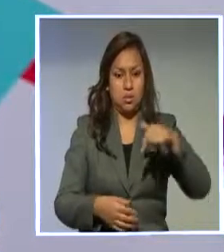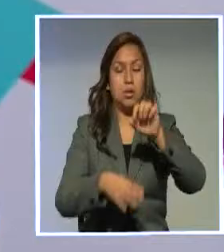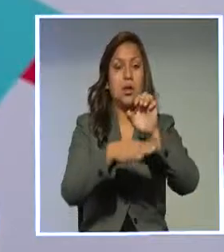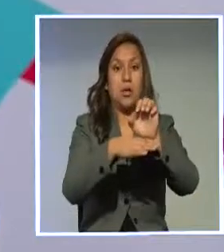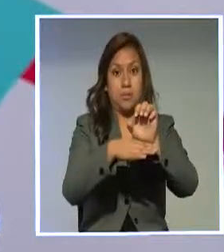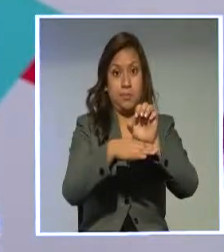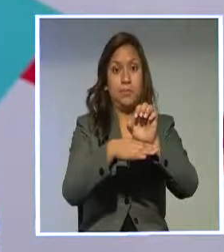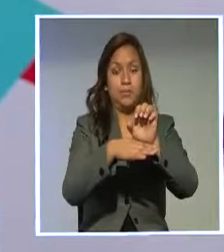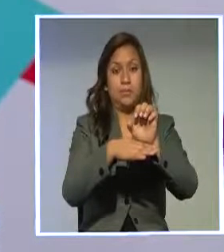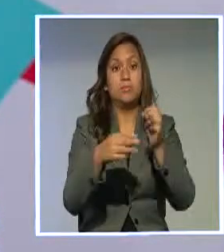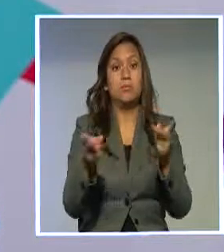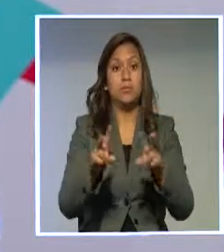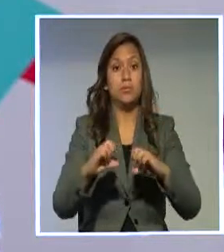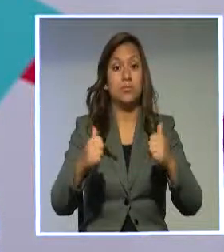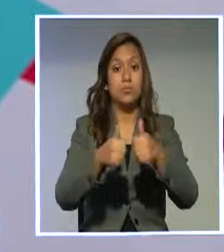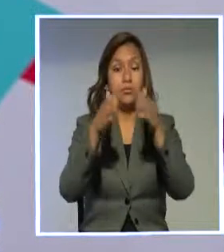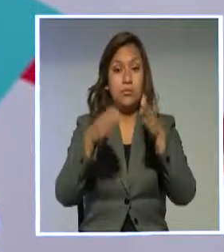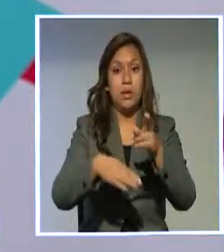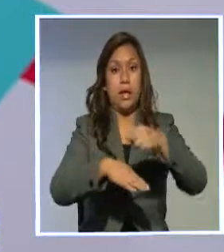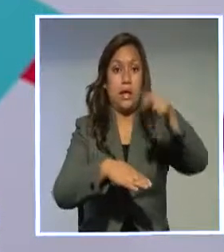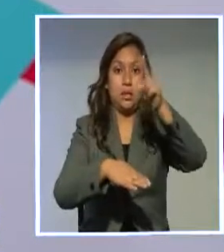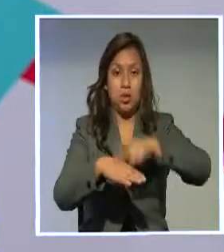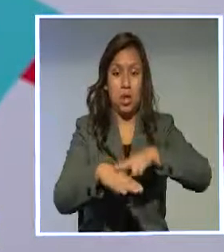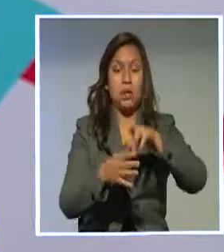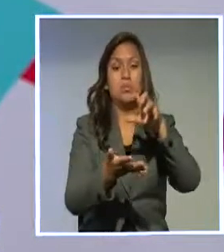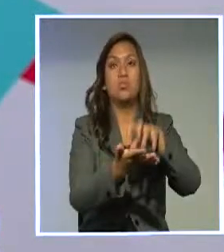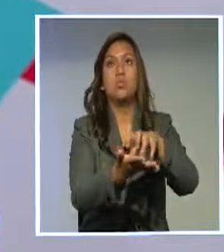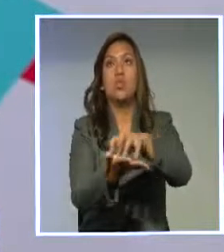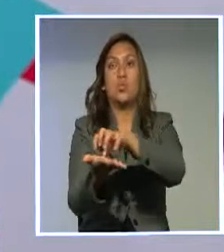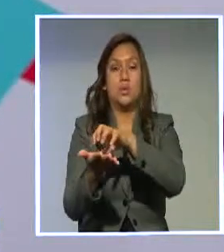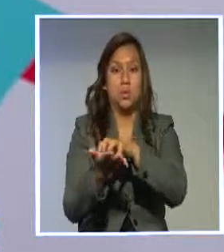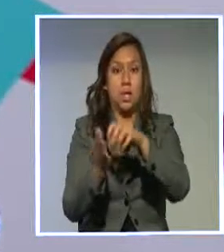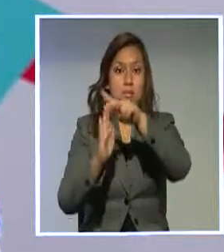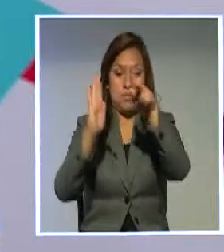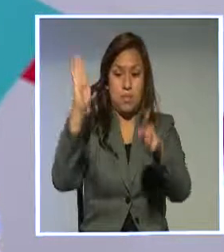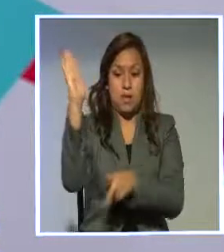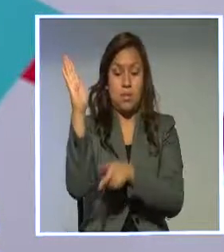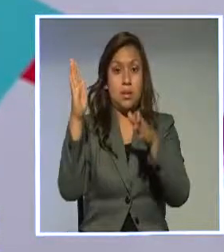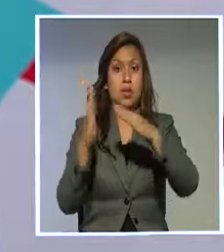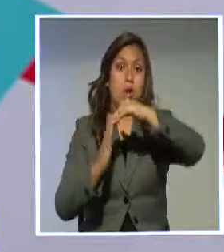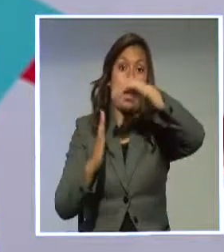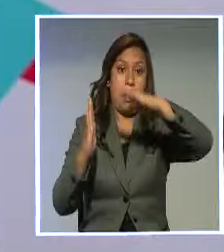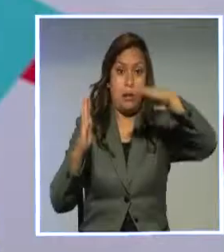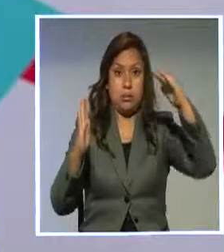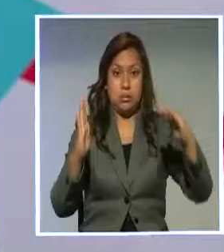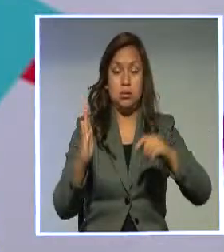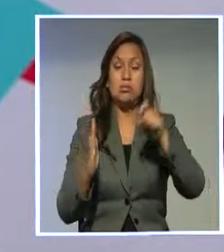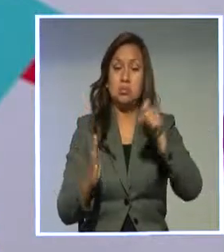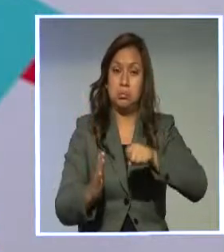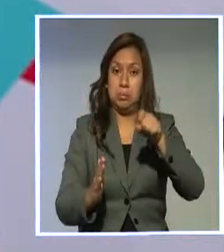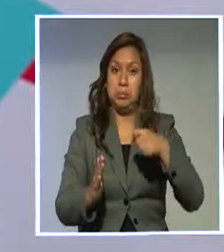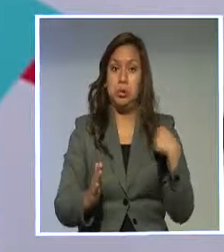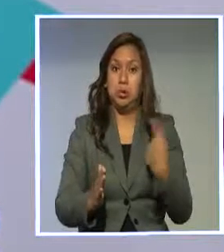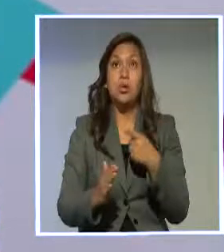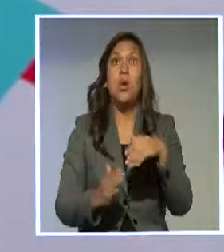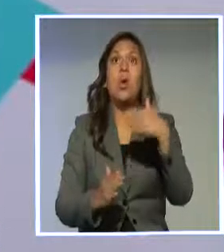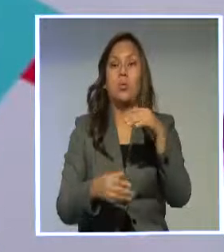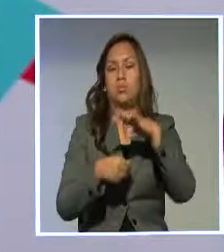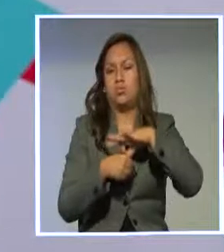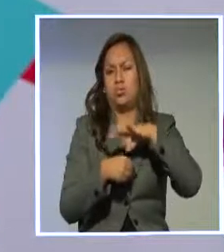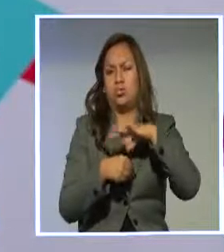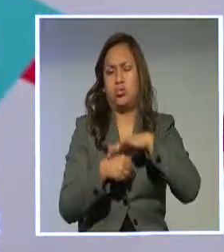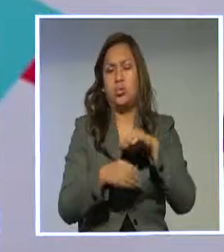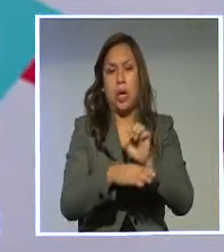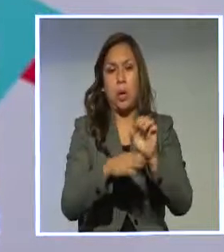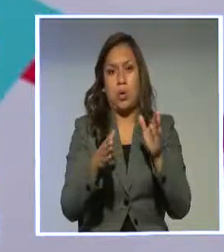Ecuador, además de asambleístas nacionales, provinciales, parlamento andino que elegiremos los ecuatorianos y ecuatorianas. A la